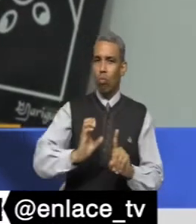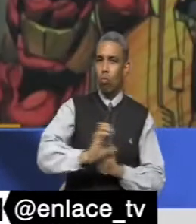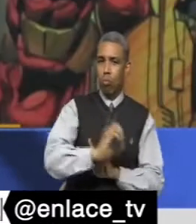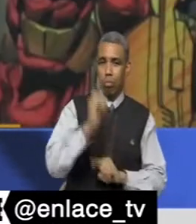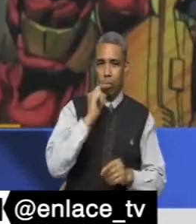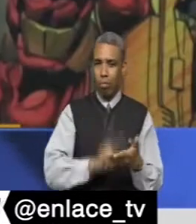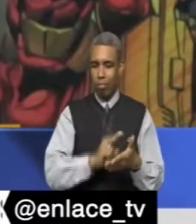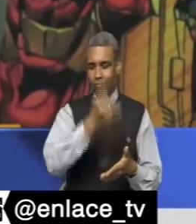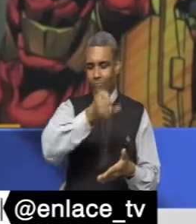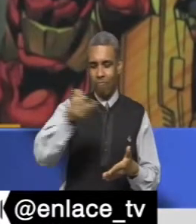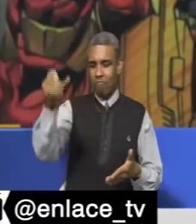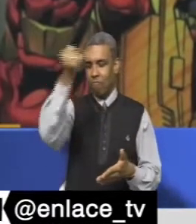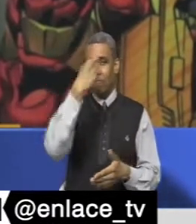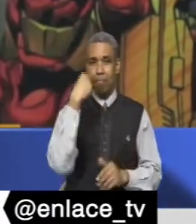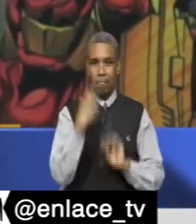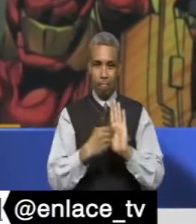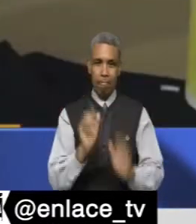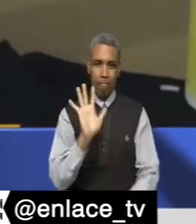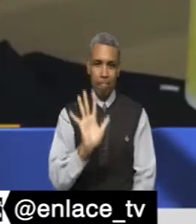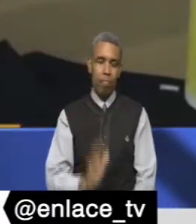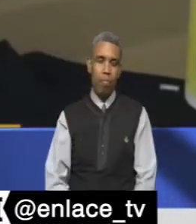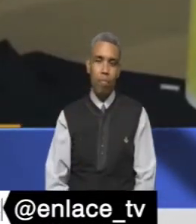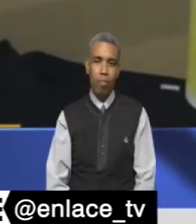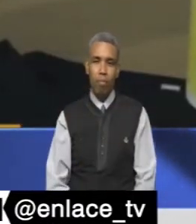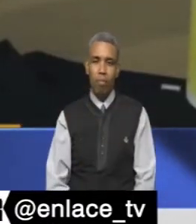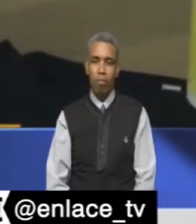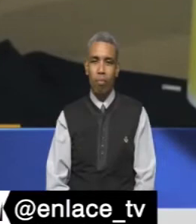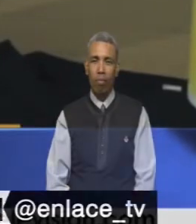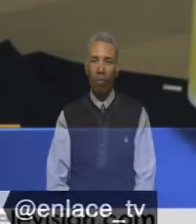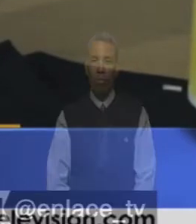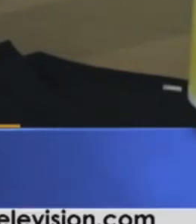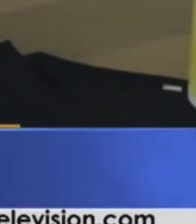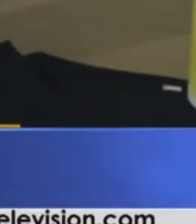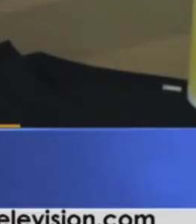el maestro José Manuel Arrieta Corena.